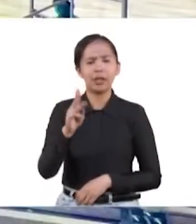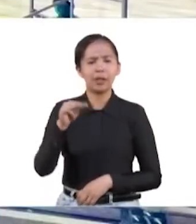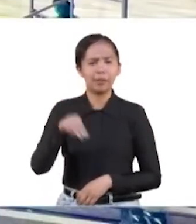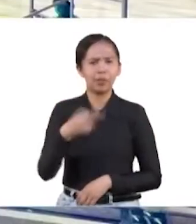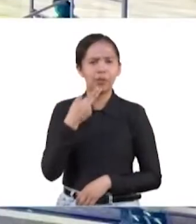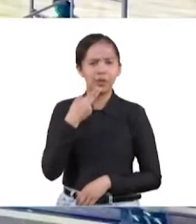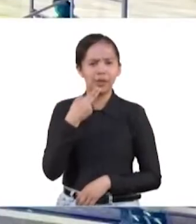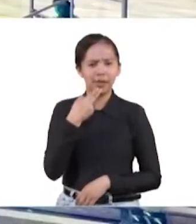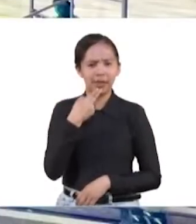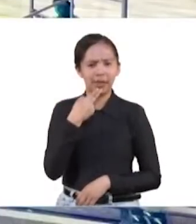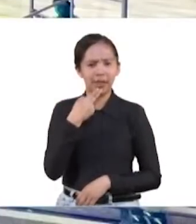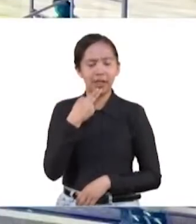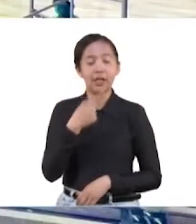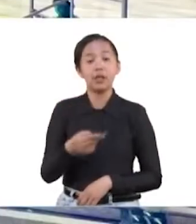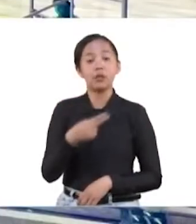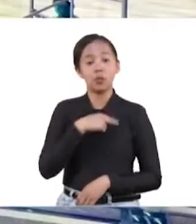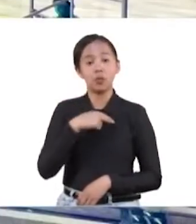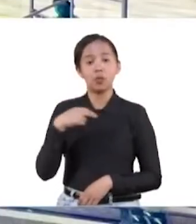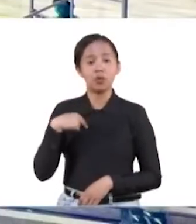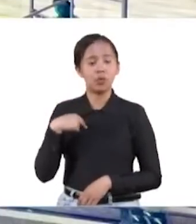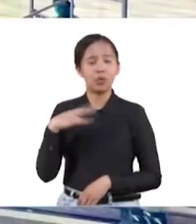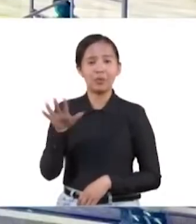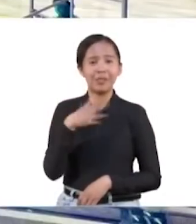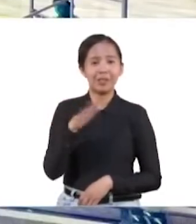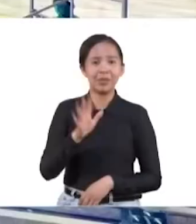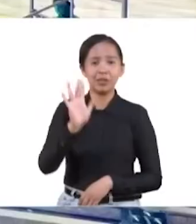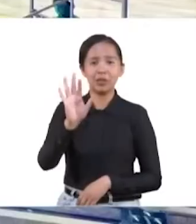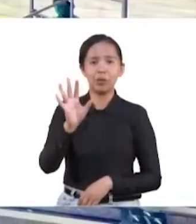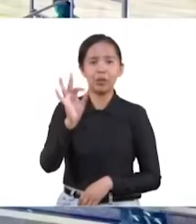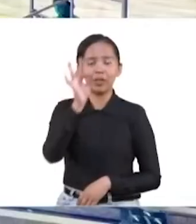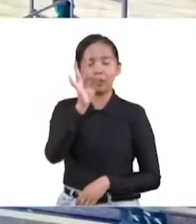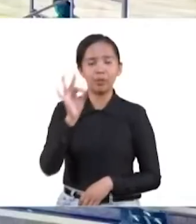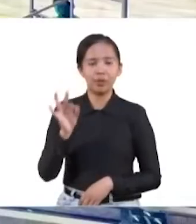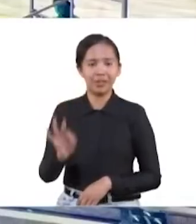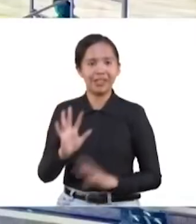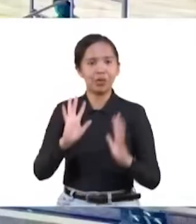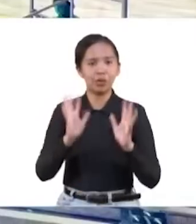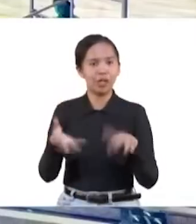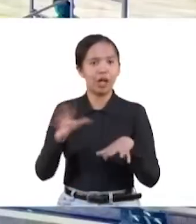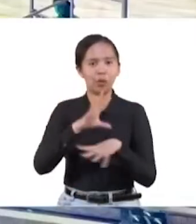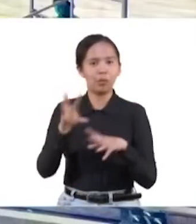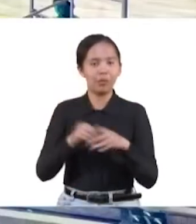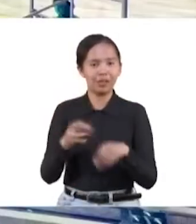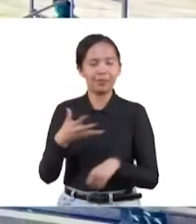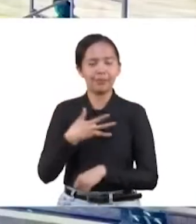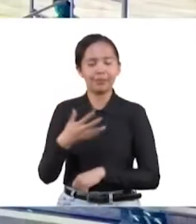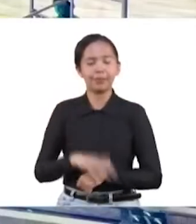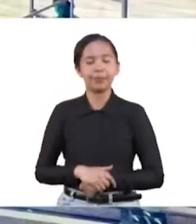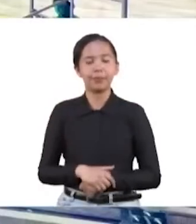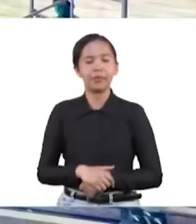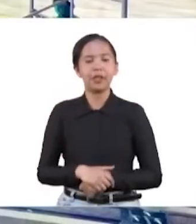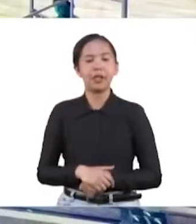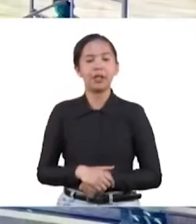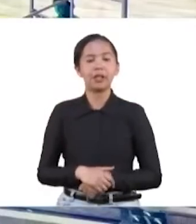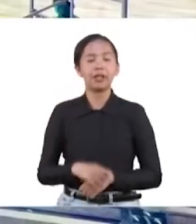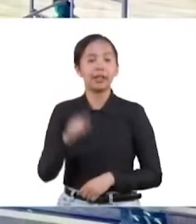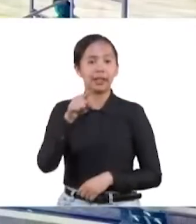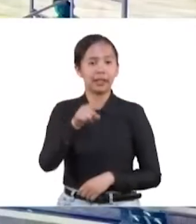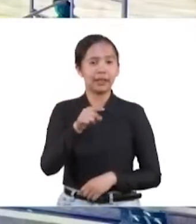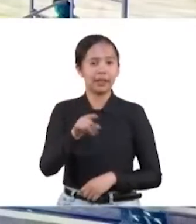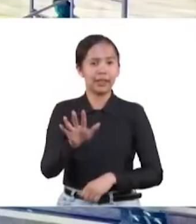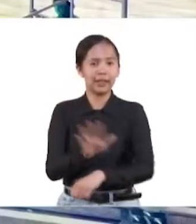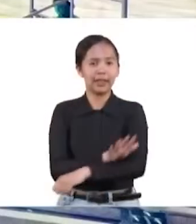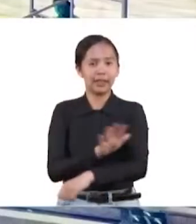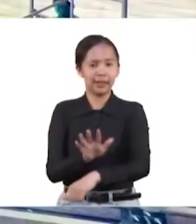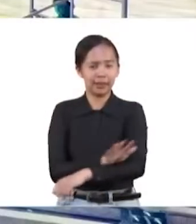cuales ya llevamos instalado cerca del 50%. para la protección de la red de energía